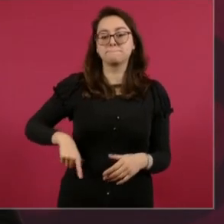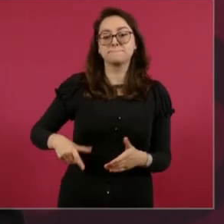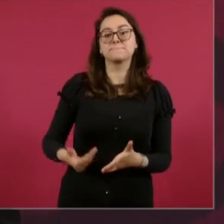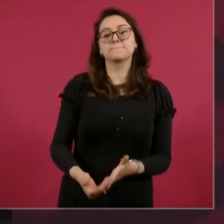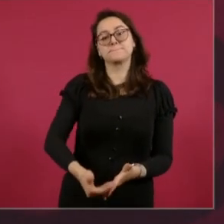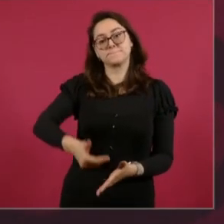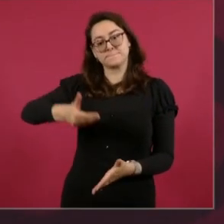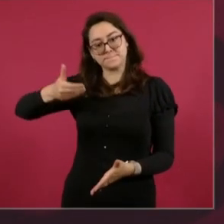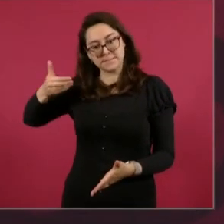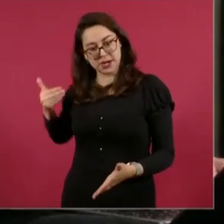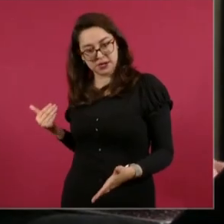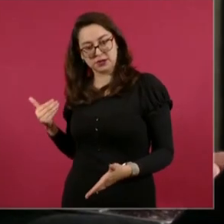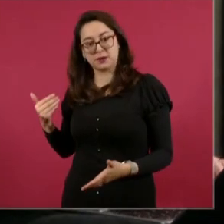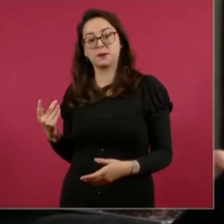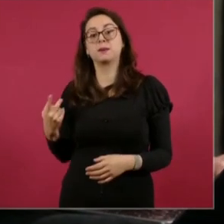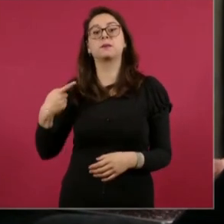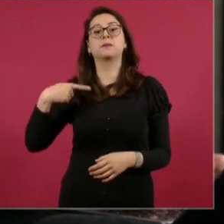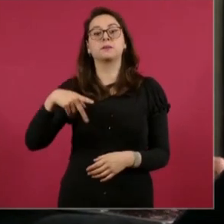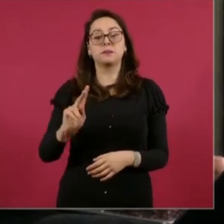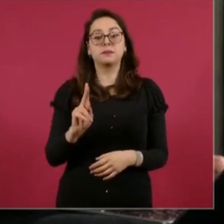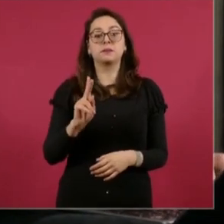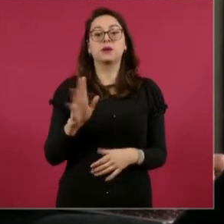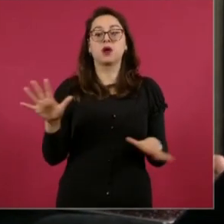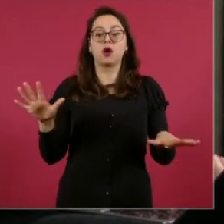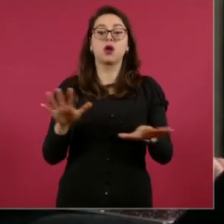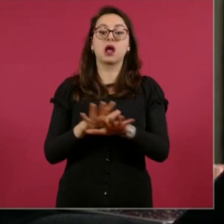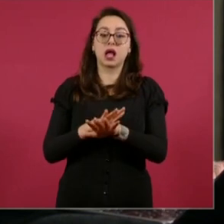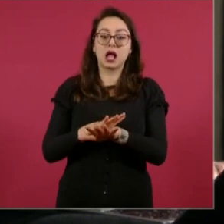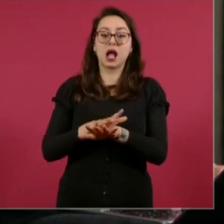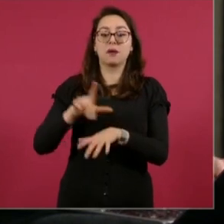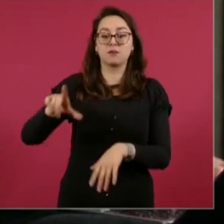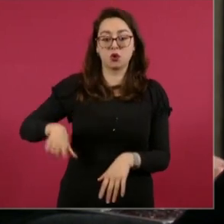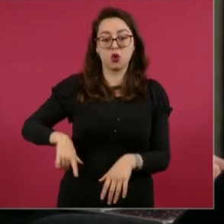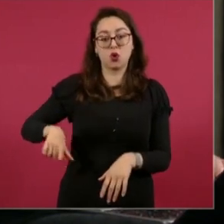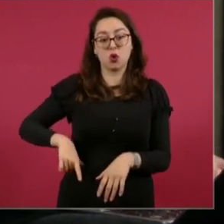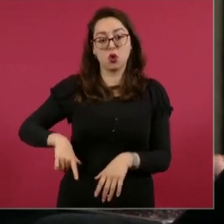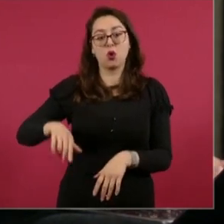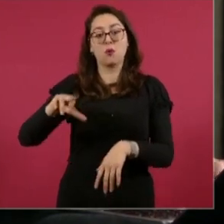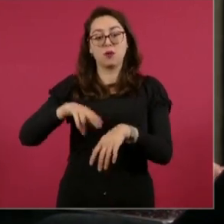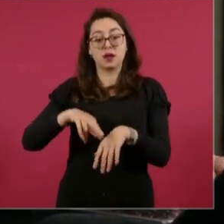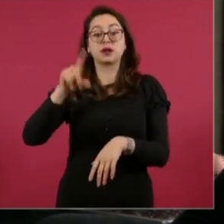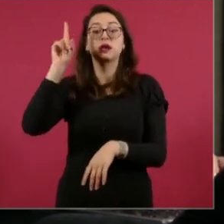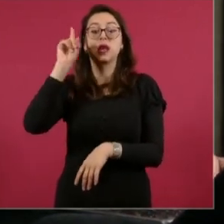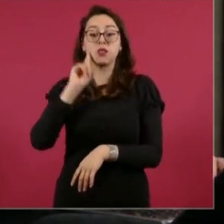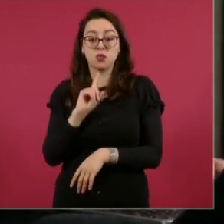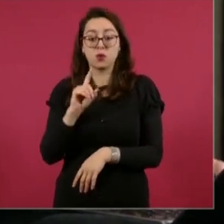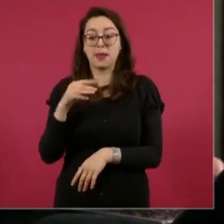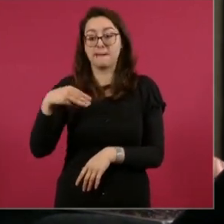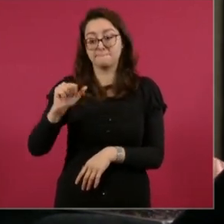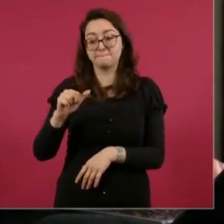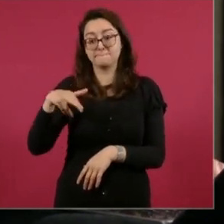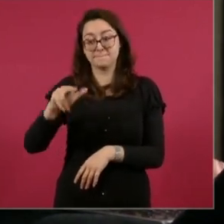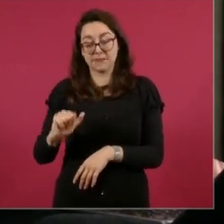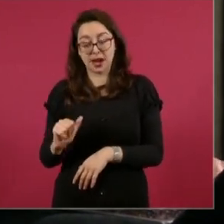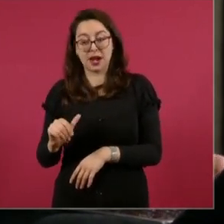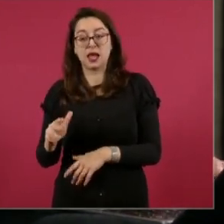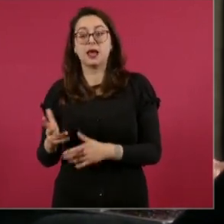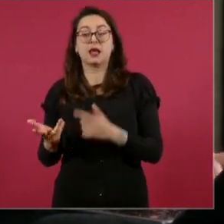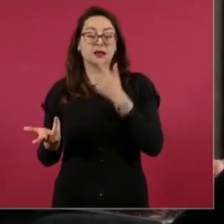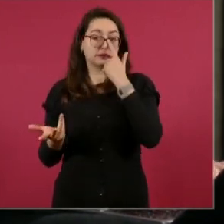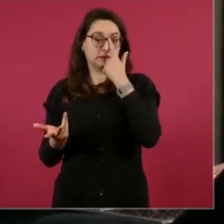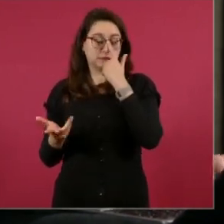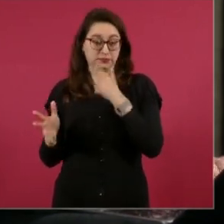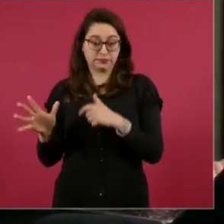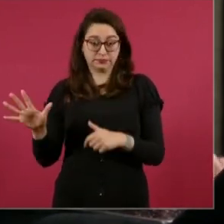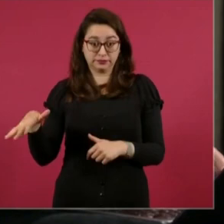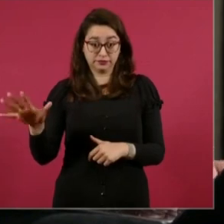al asumir la administración, la gobernadora Mara Lezama se reunió con todos los